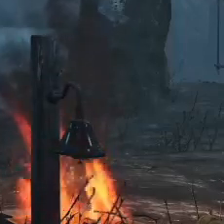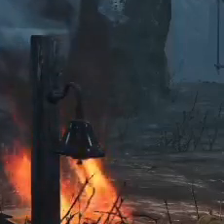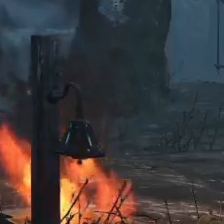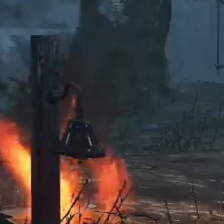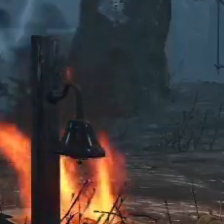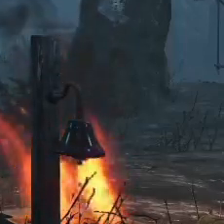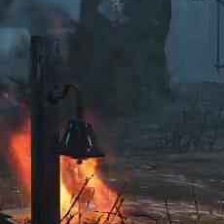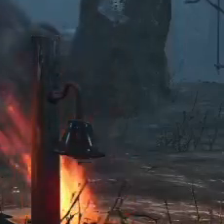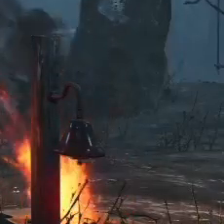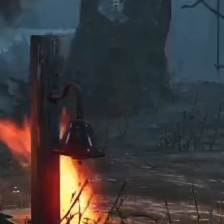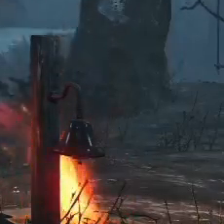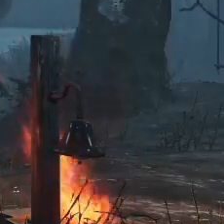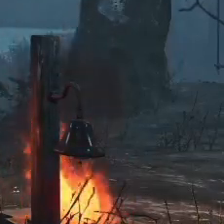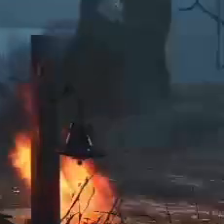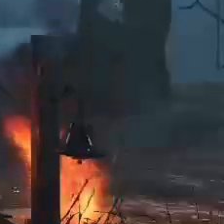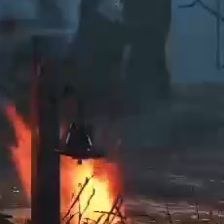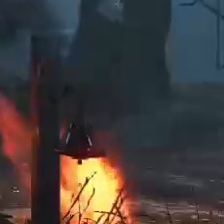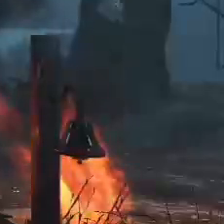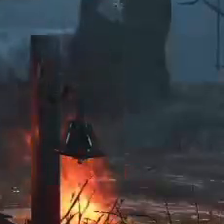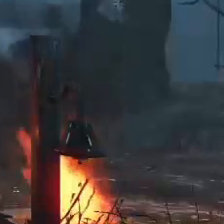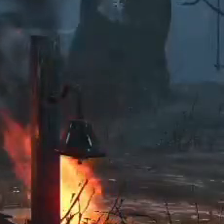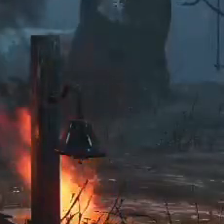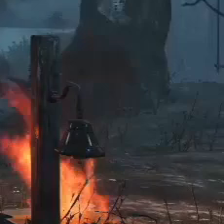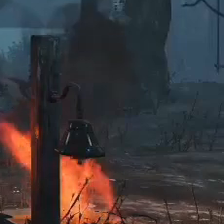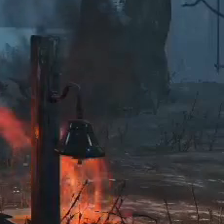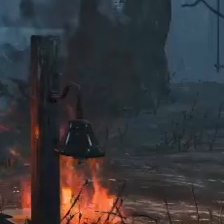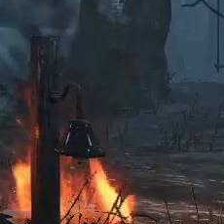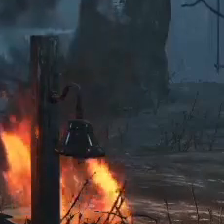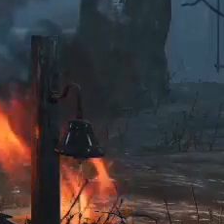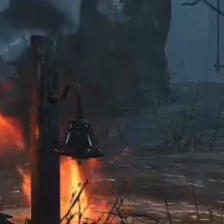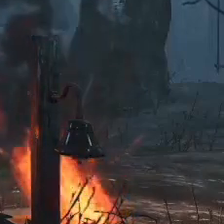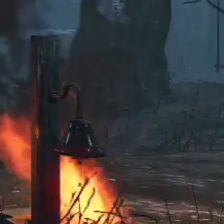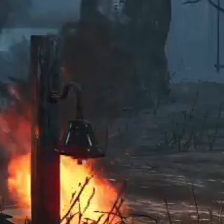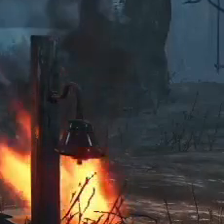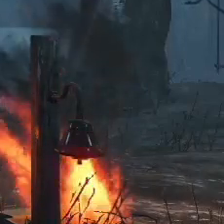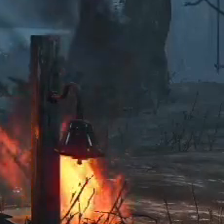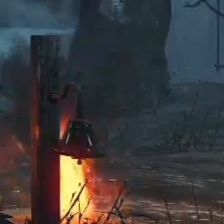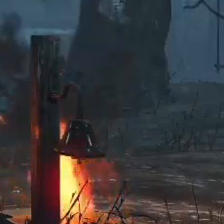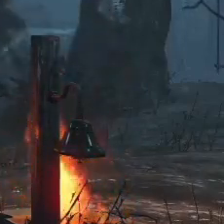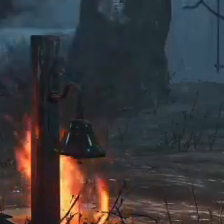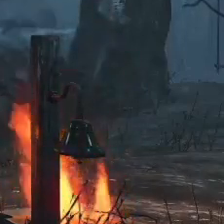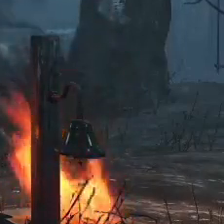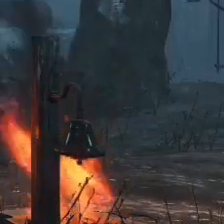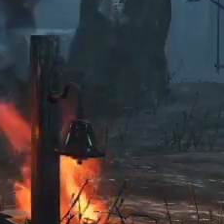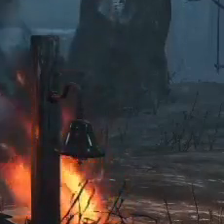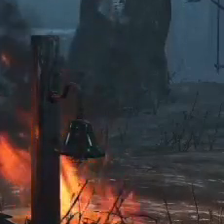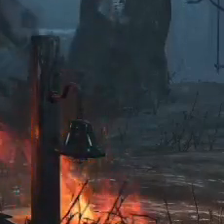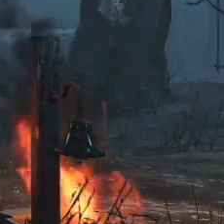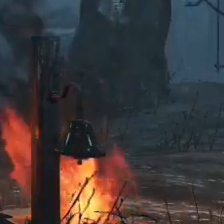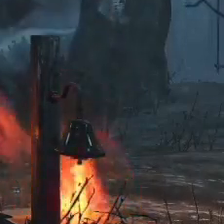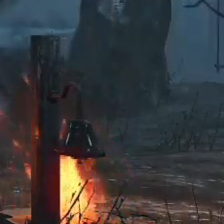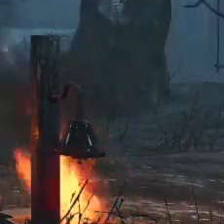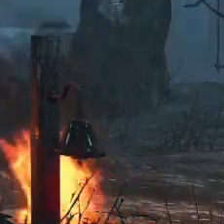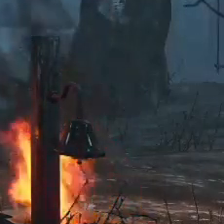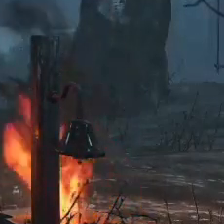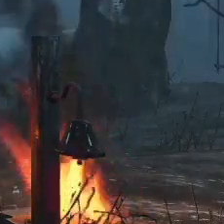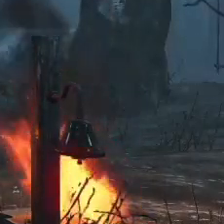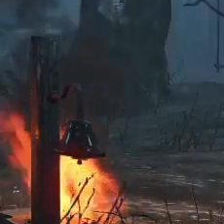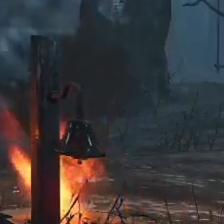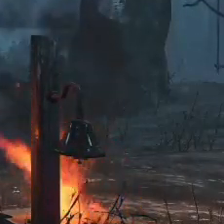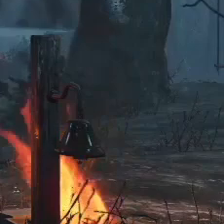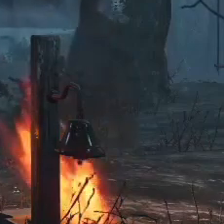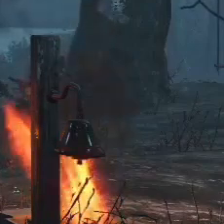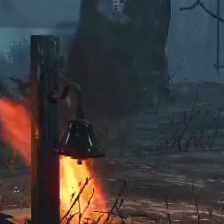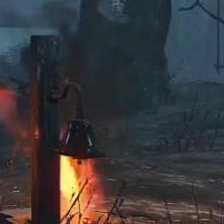equivocando díganmelo díganme si me estoy equivocando porque yo lo que entendí es lo que les estoy diciendo aquí yo no